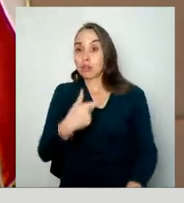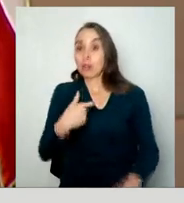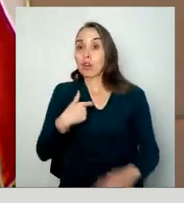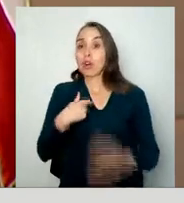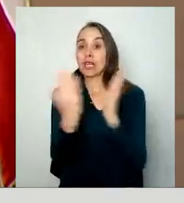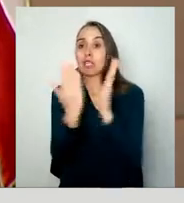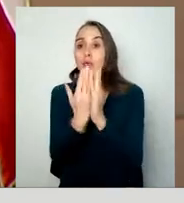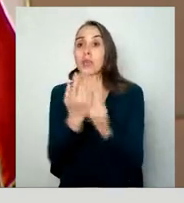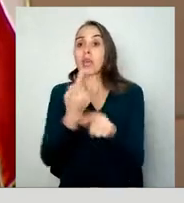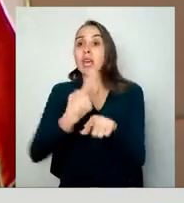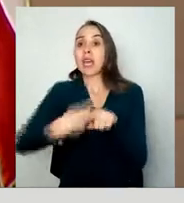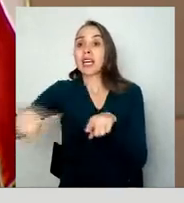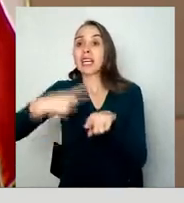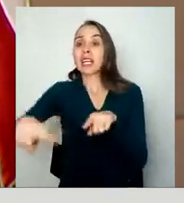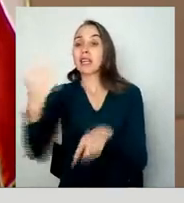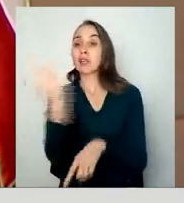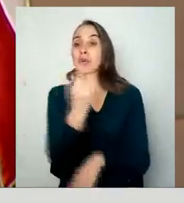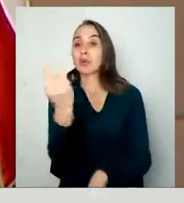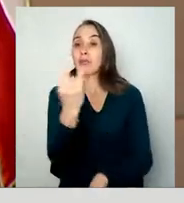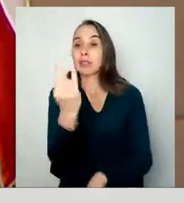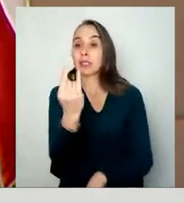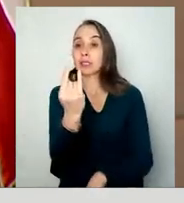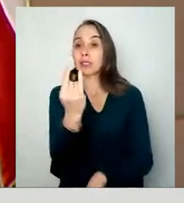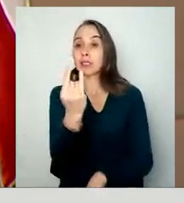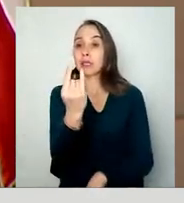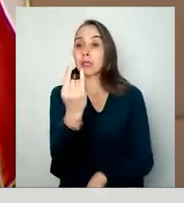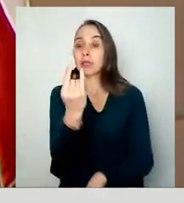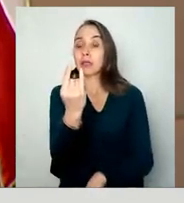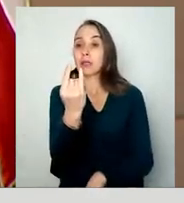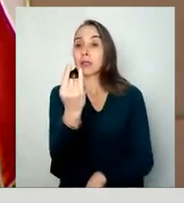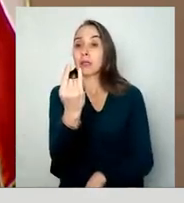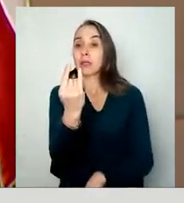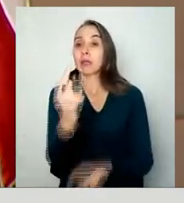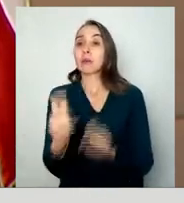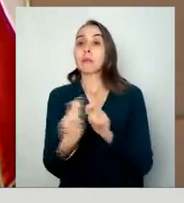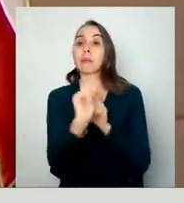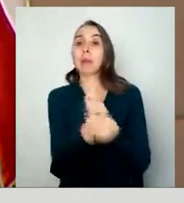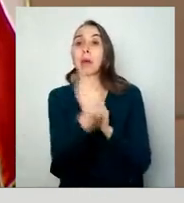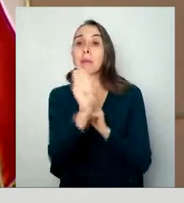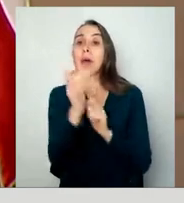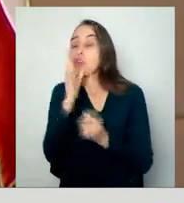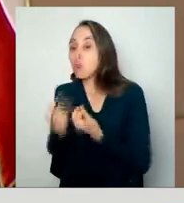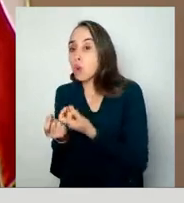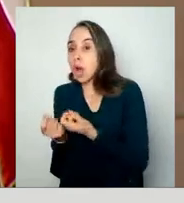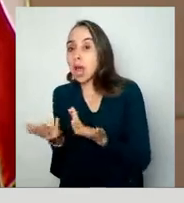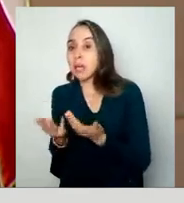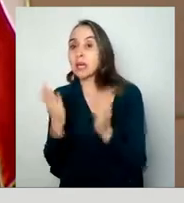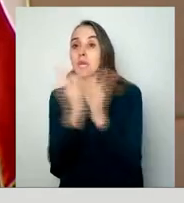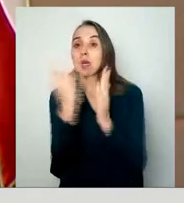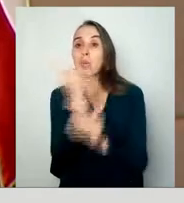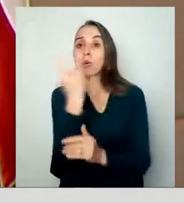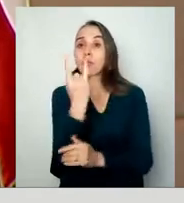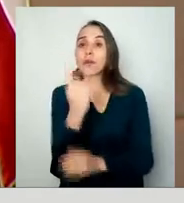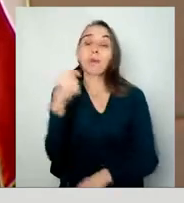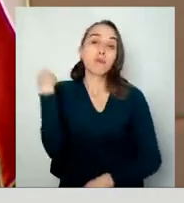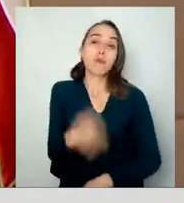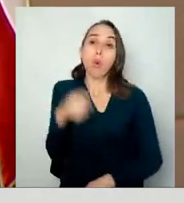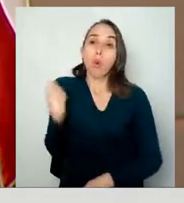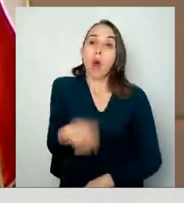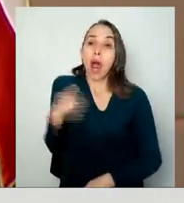universitario y como las condiciones para pagar No daban Porque la Universidad era tremendamente cara